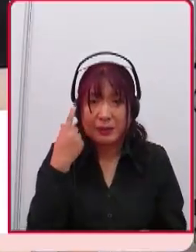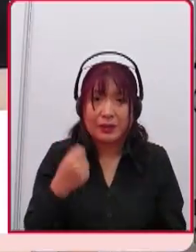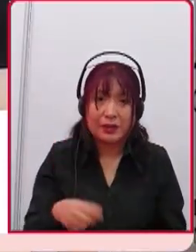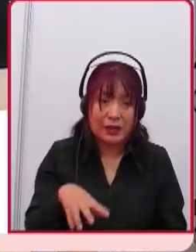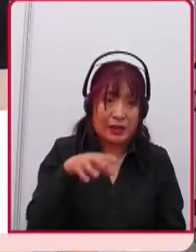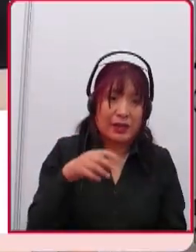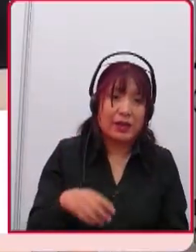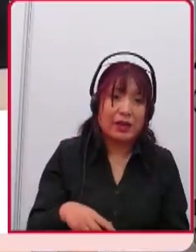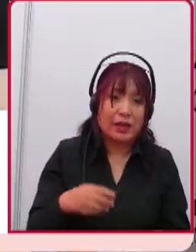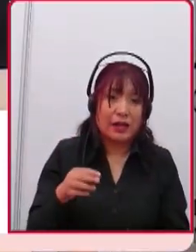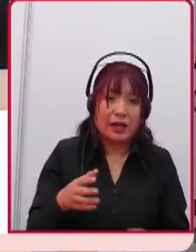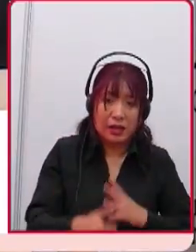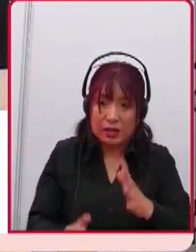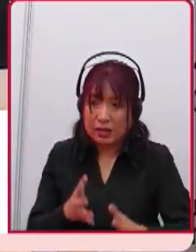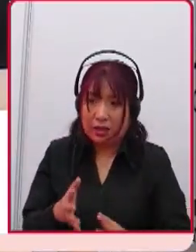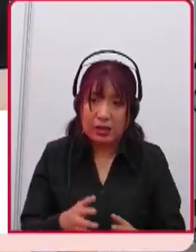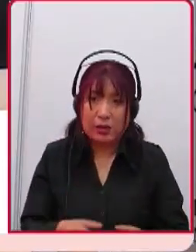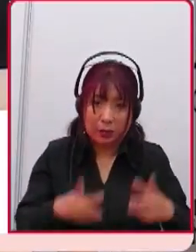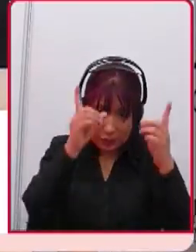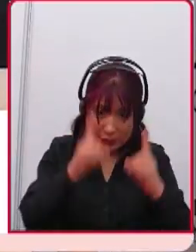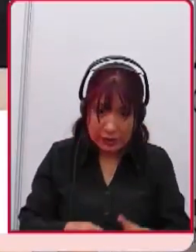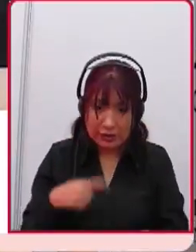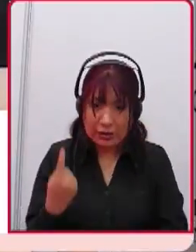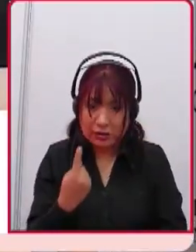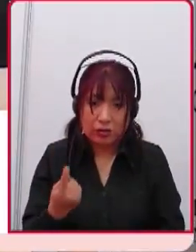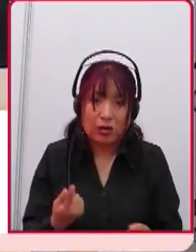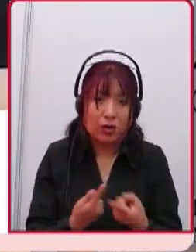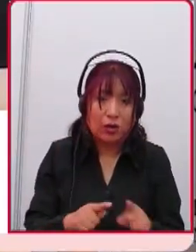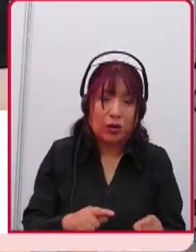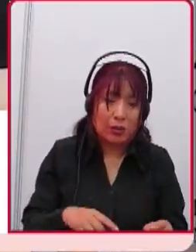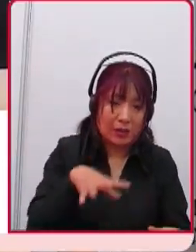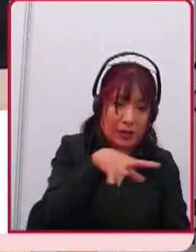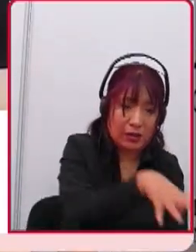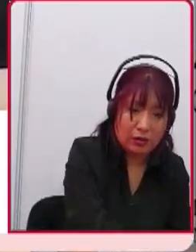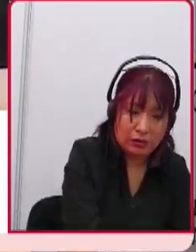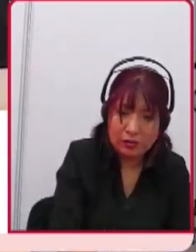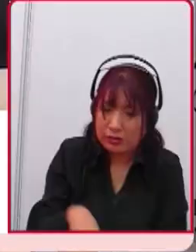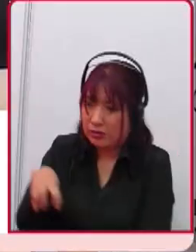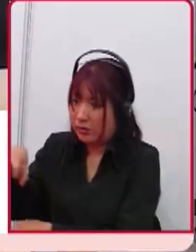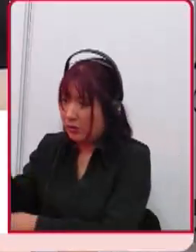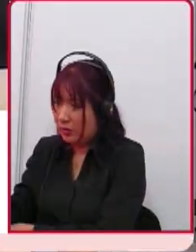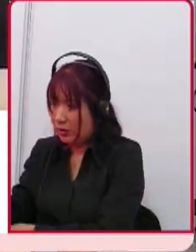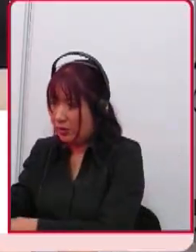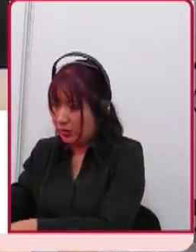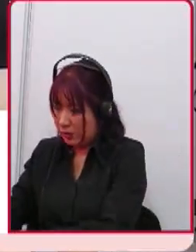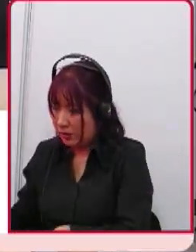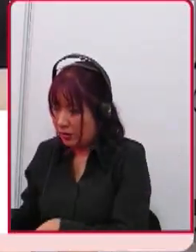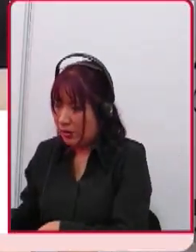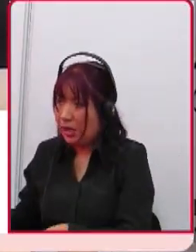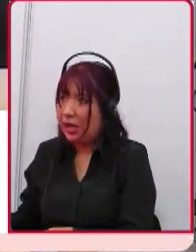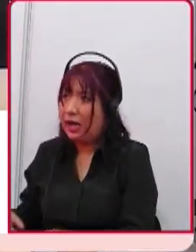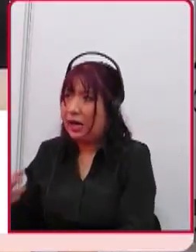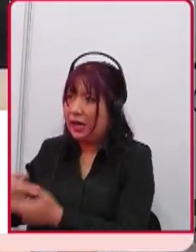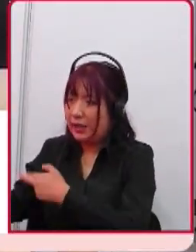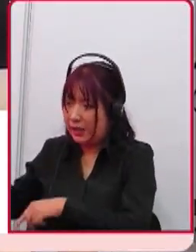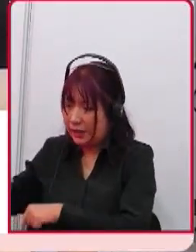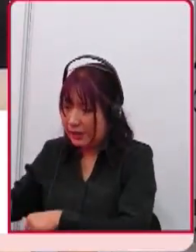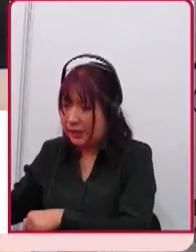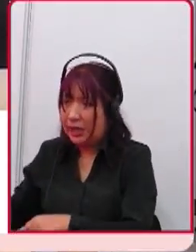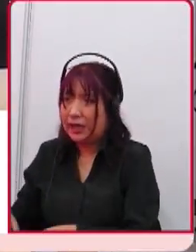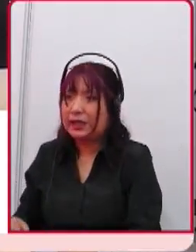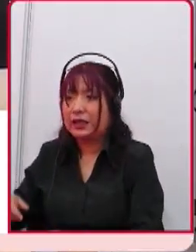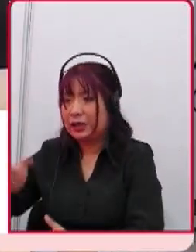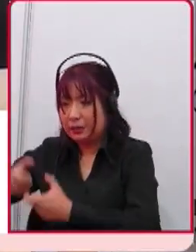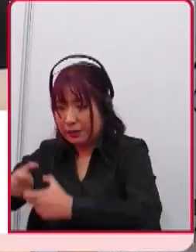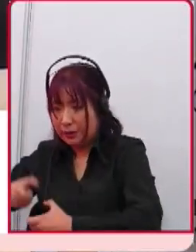luego la información es colectada, almacenada, regresa a base para ser procesada por los geólogos. ¿Y qué